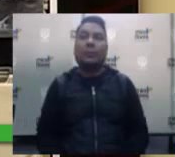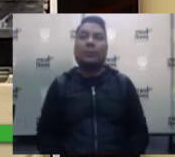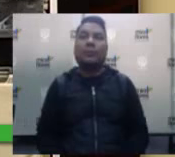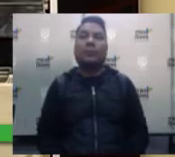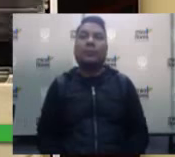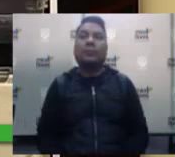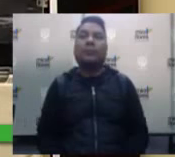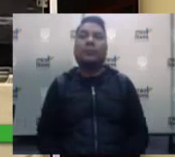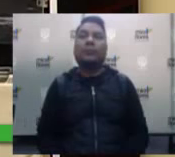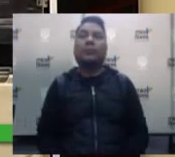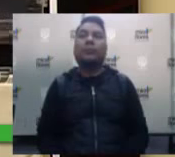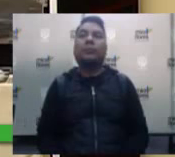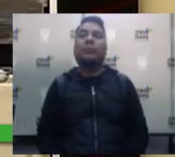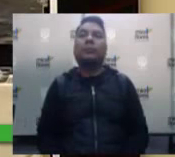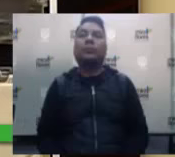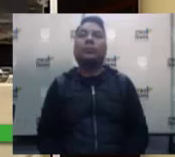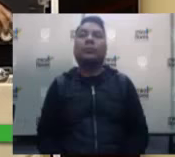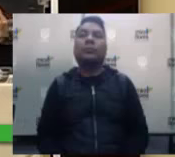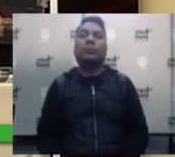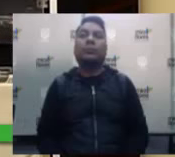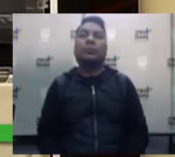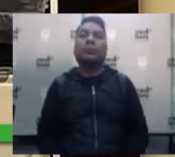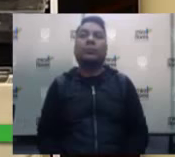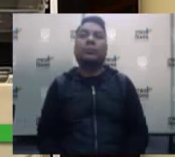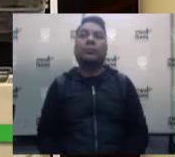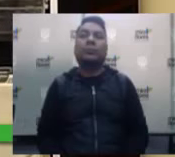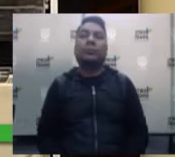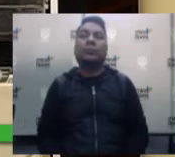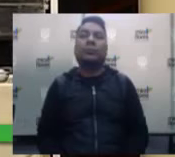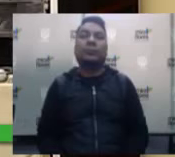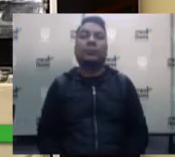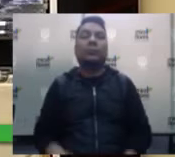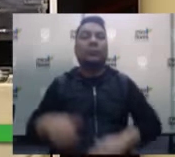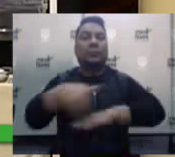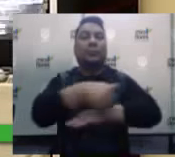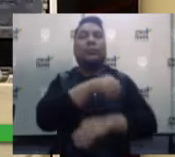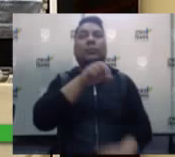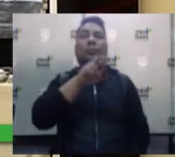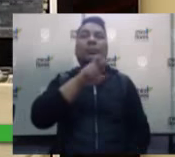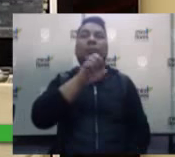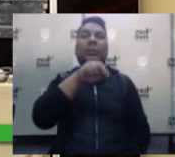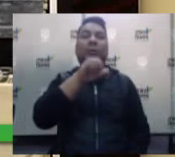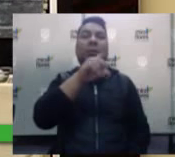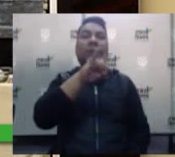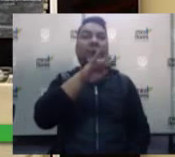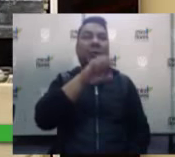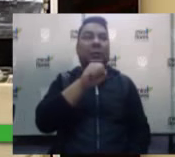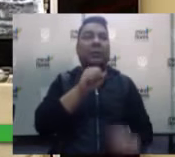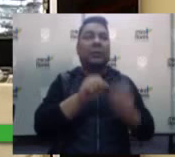Puesto 20, Avenida Alfredo Benavides, cuadra 15, frente al 1538.